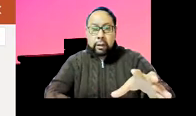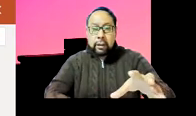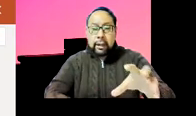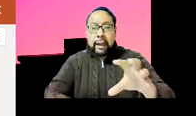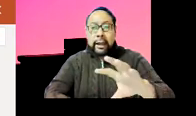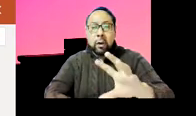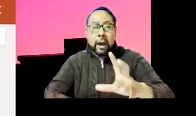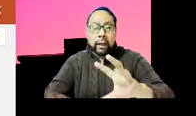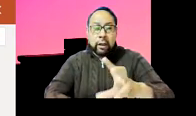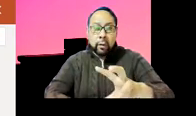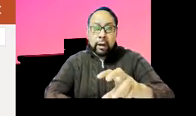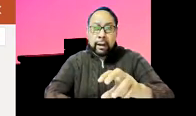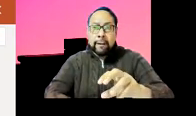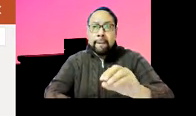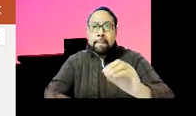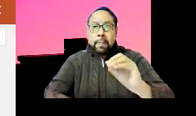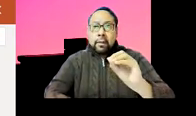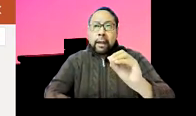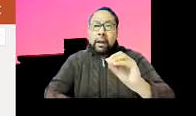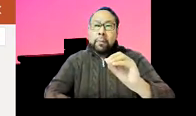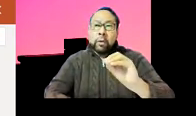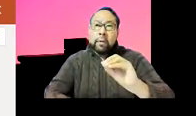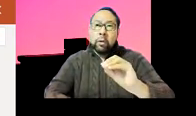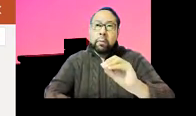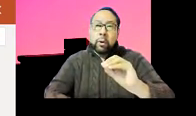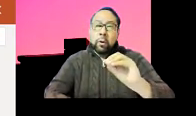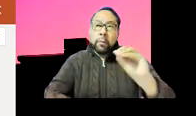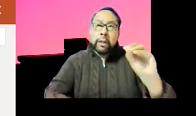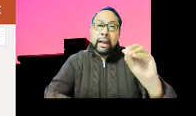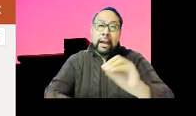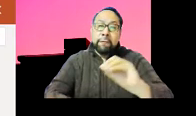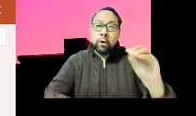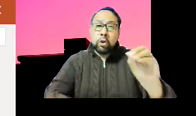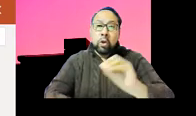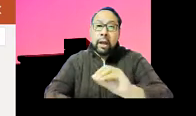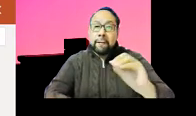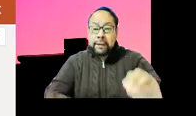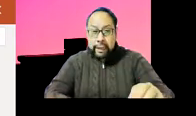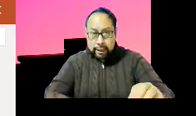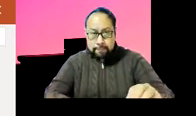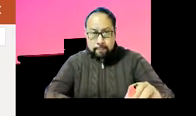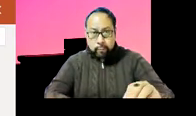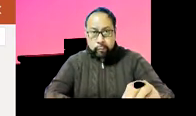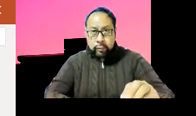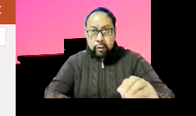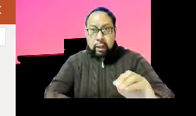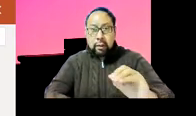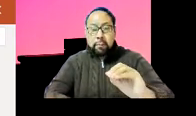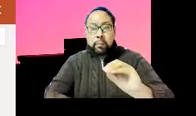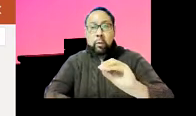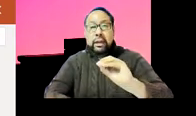muy importante el lenguaje no verbal. También lo podemos un poco poner en la fotografía